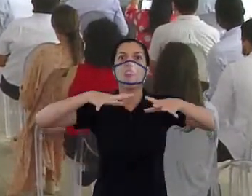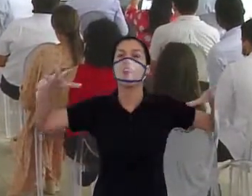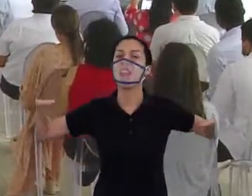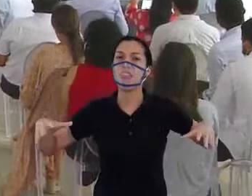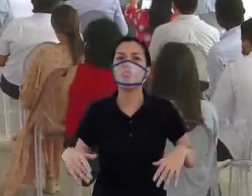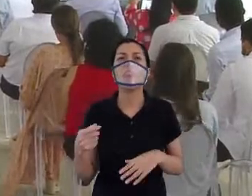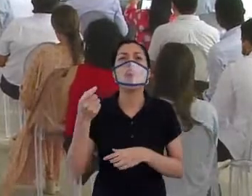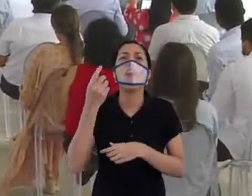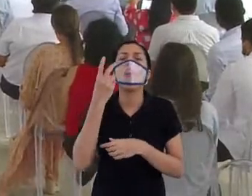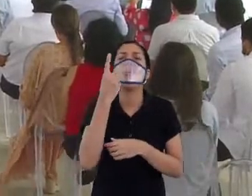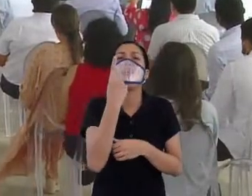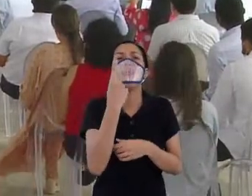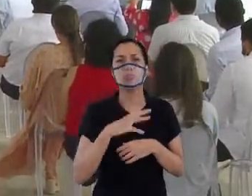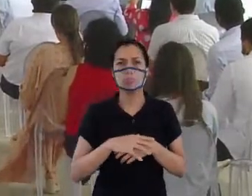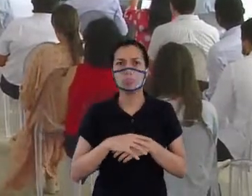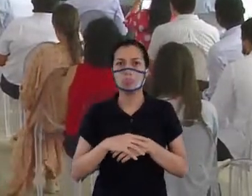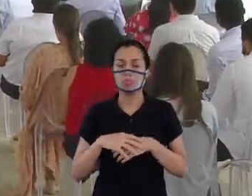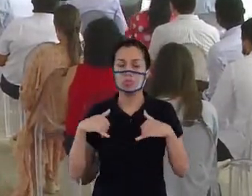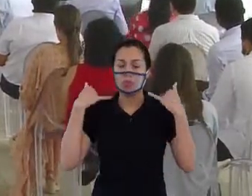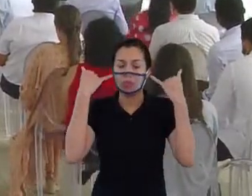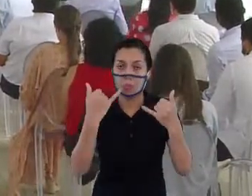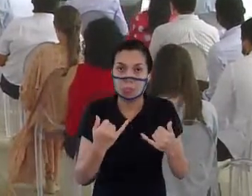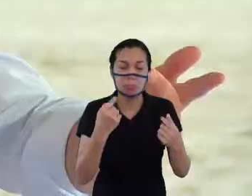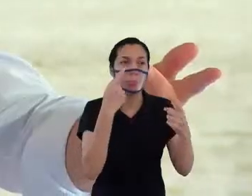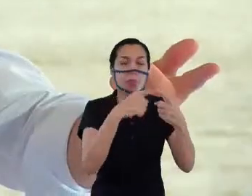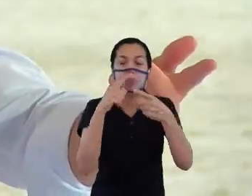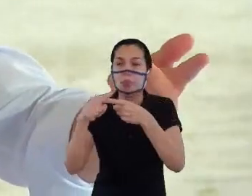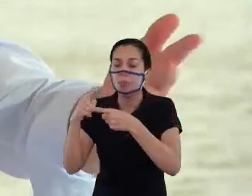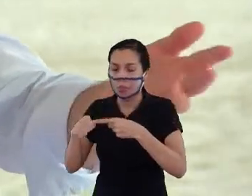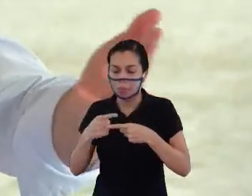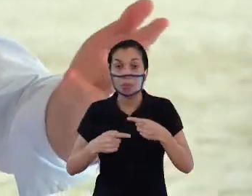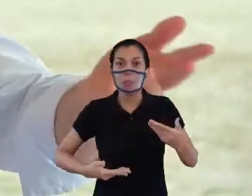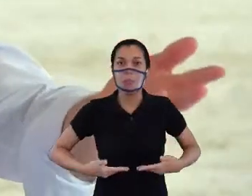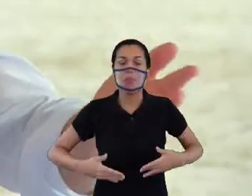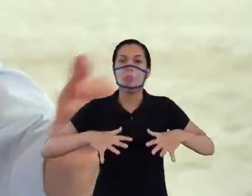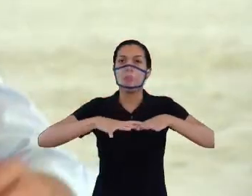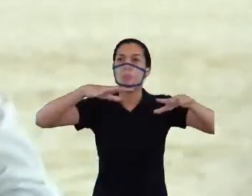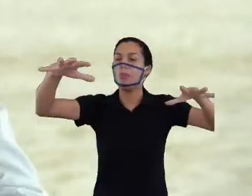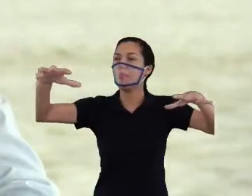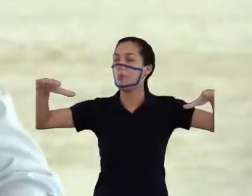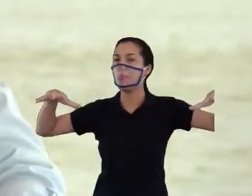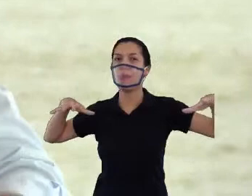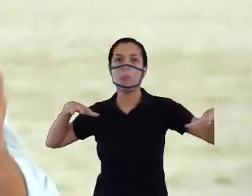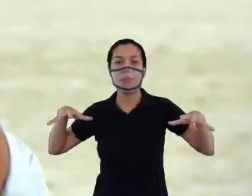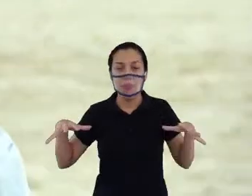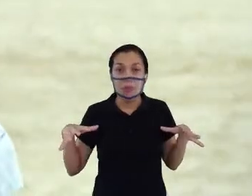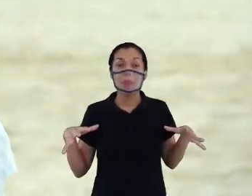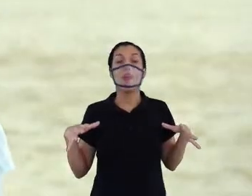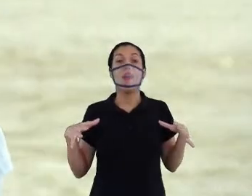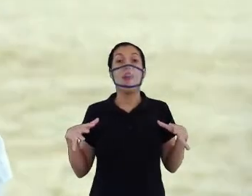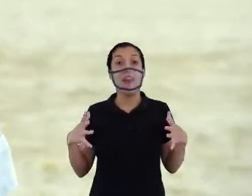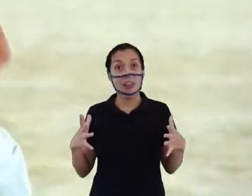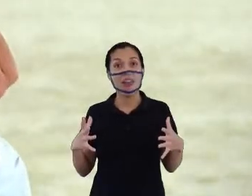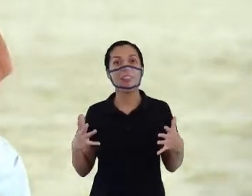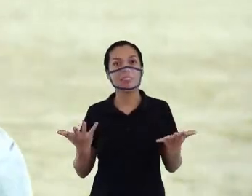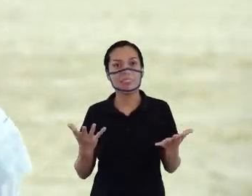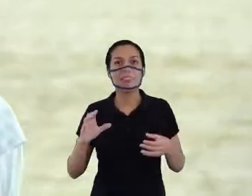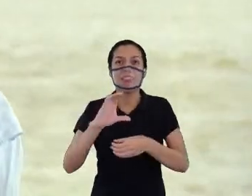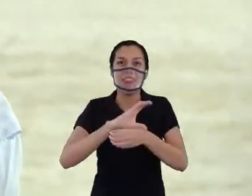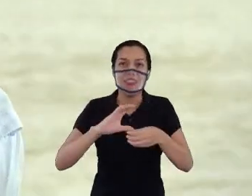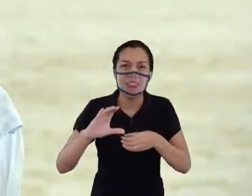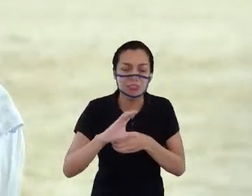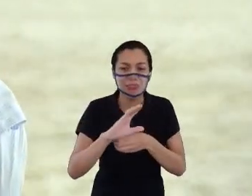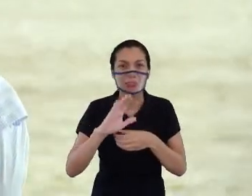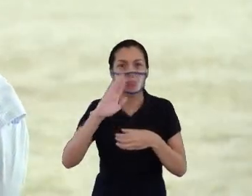están llenos. Aquí, estar aquí era un sueño. Esto no era percibido. Entonces, eso, ¿cuál es la conclusión de